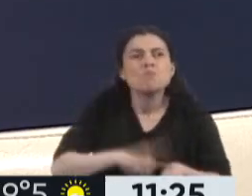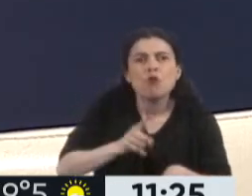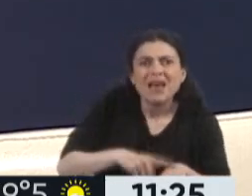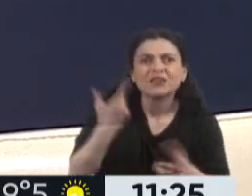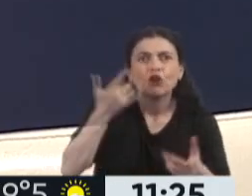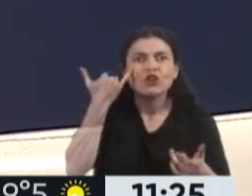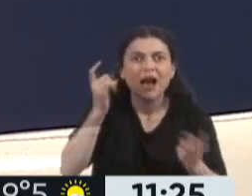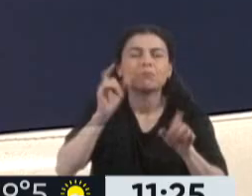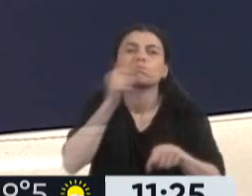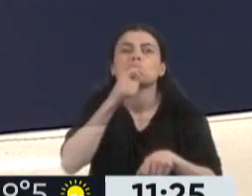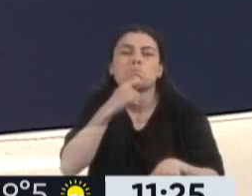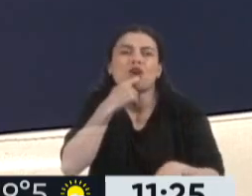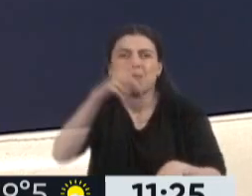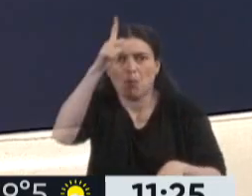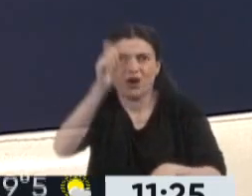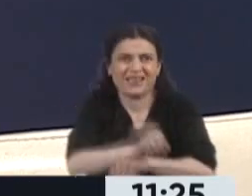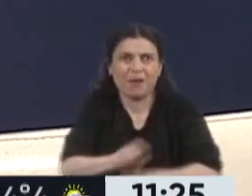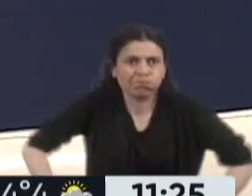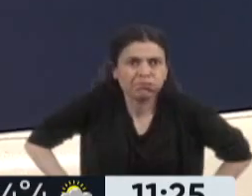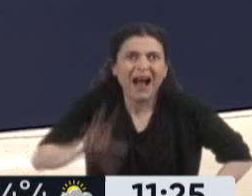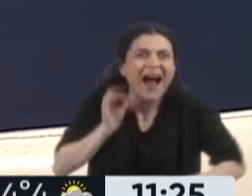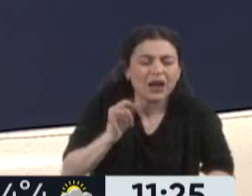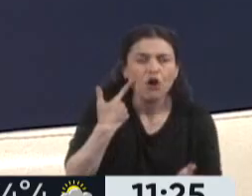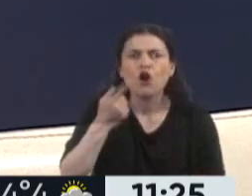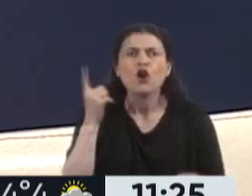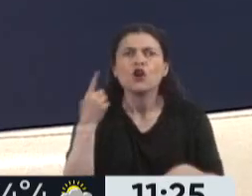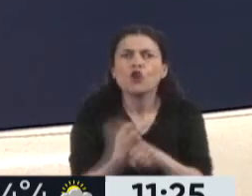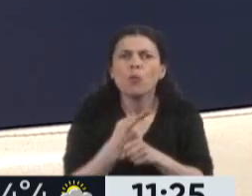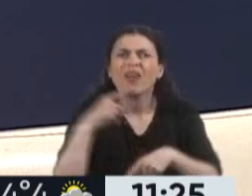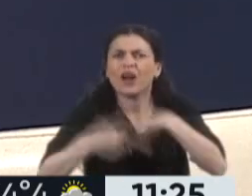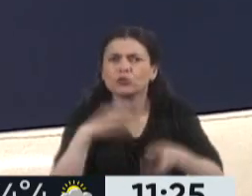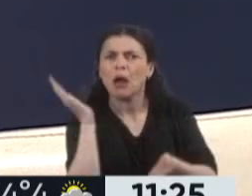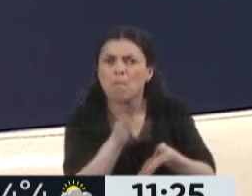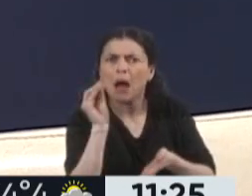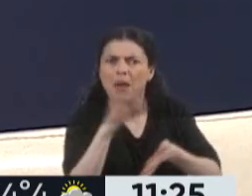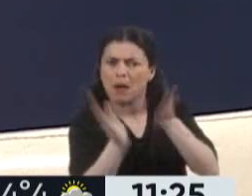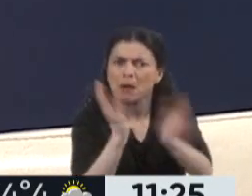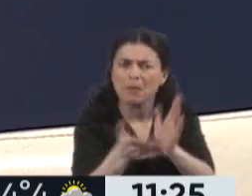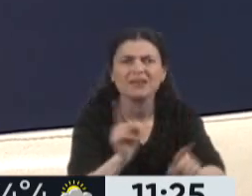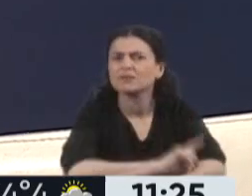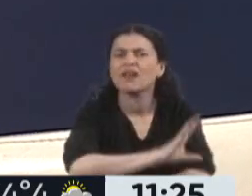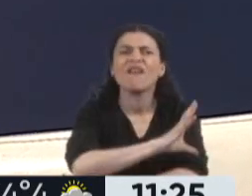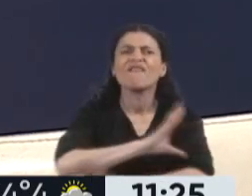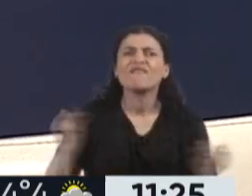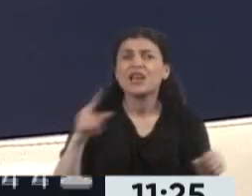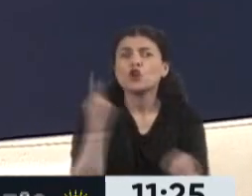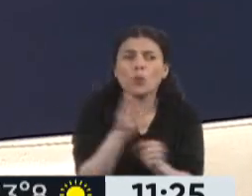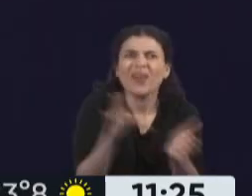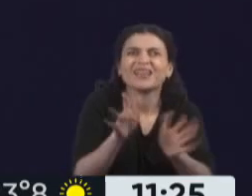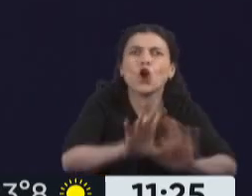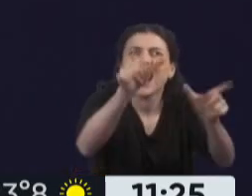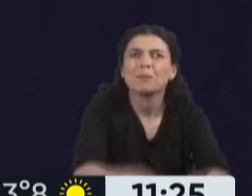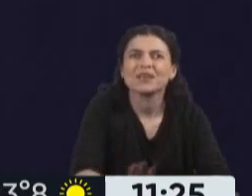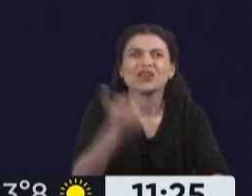puede tocar. Repito, la persona, después de estar controlada, la policía no la puede tocar.